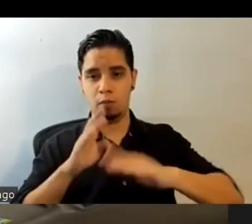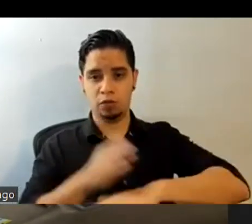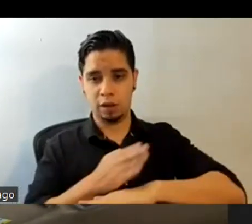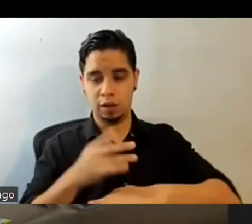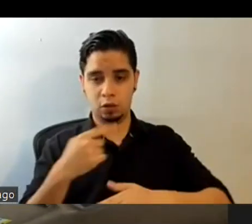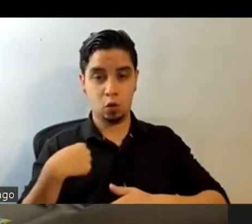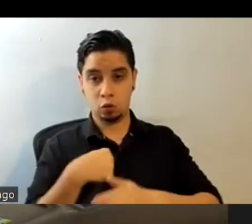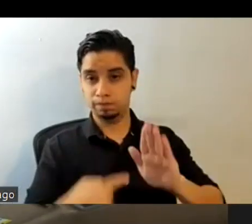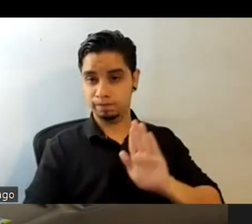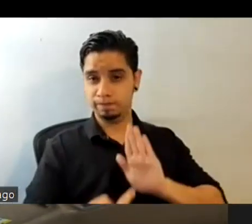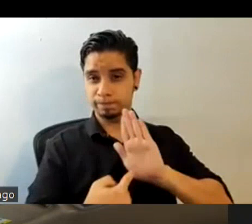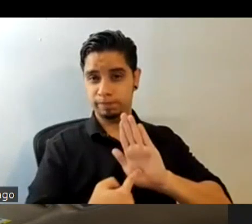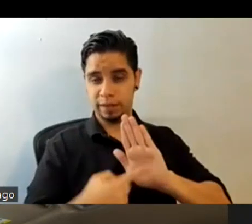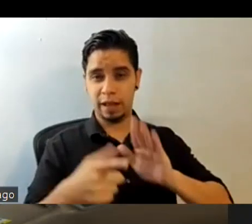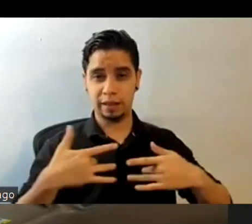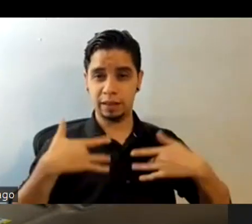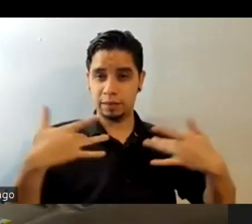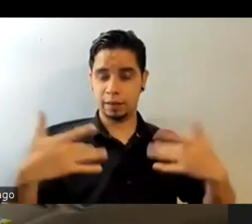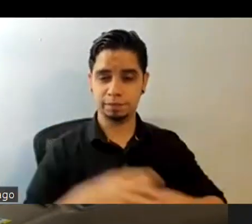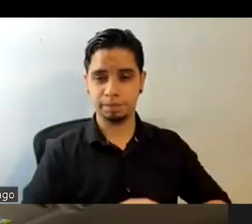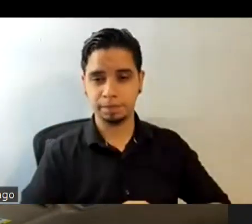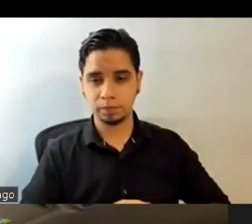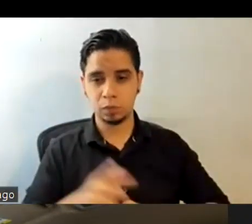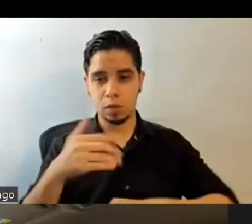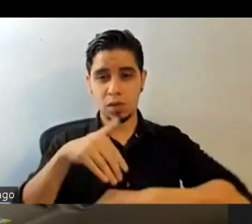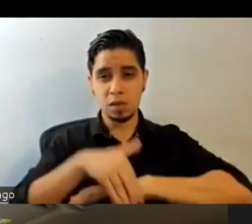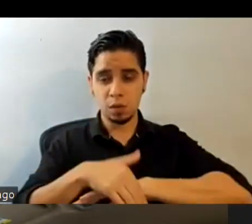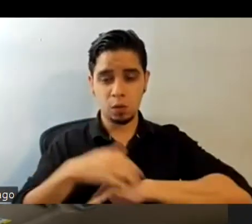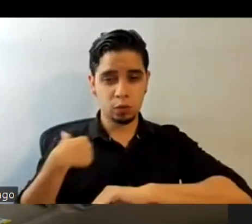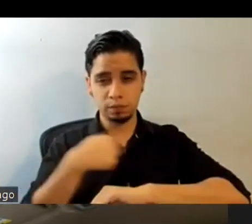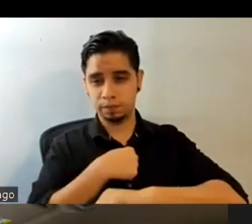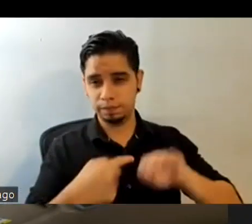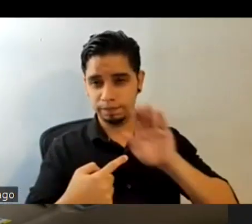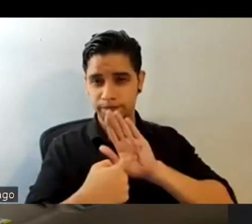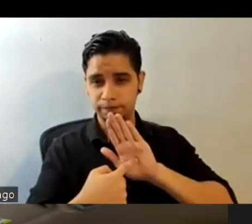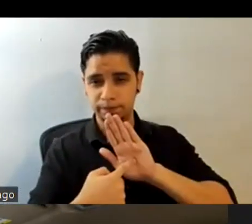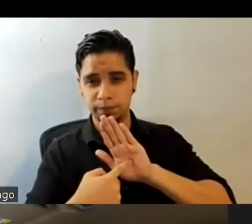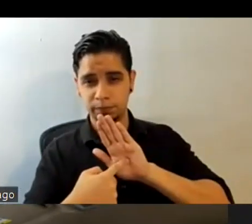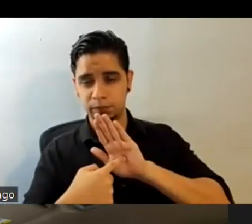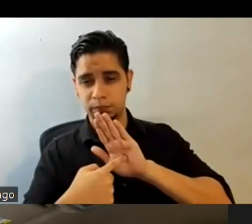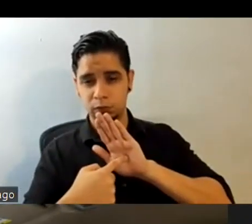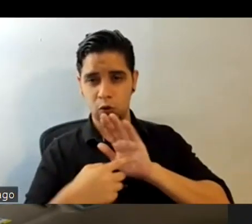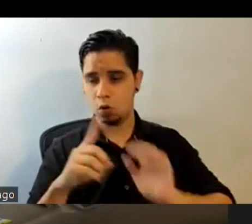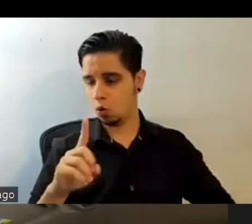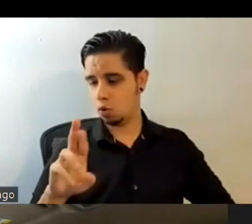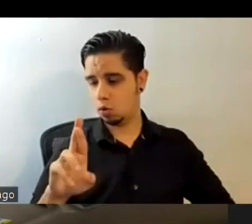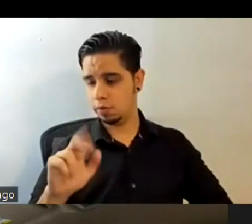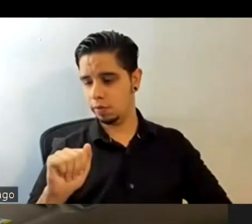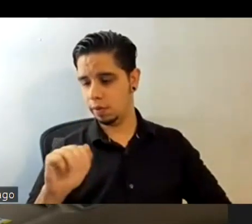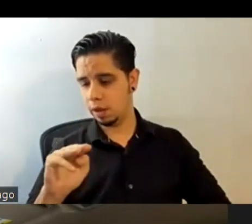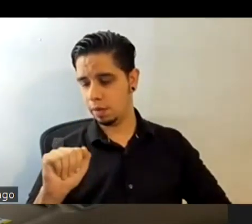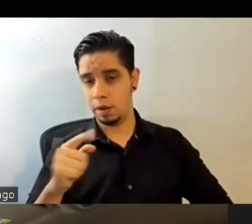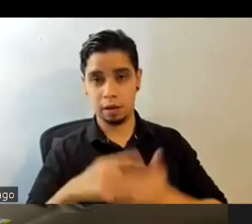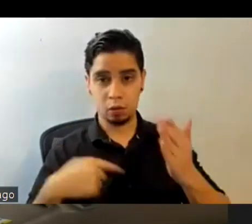las actividades. Una noche presentamos un reportaje que hicimos de parte de un drama que estábamos haciendo y